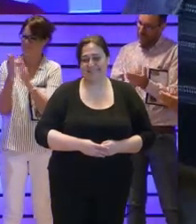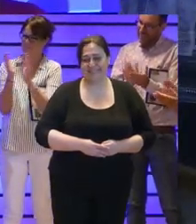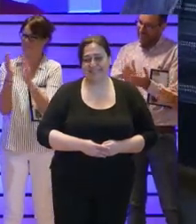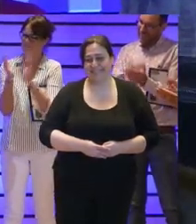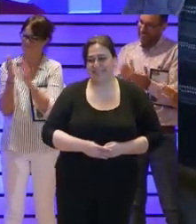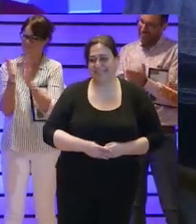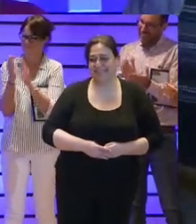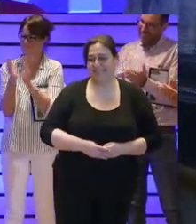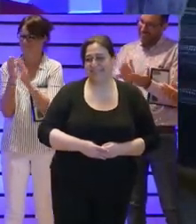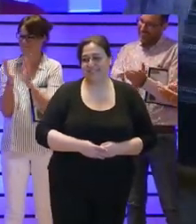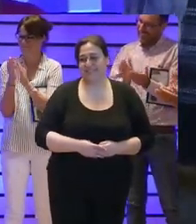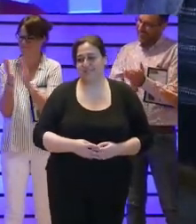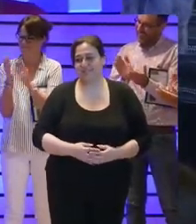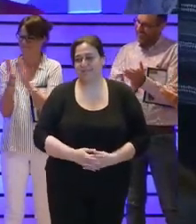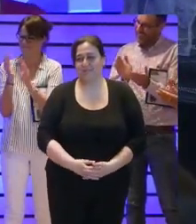Estupendo.